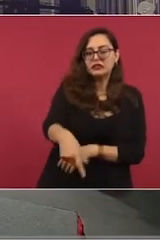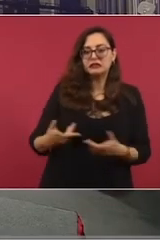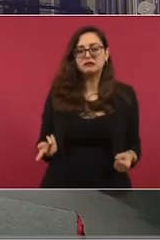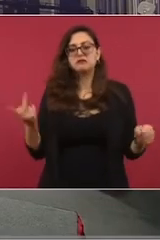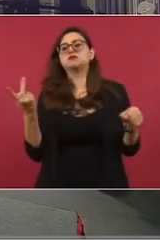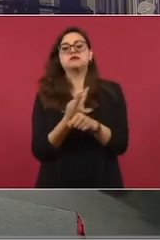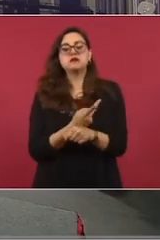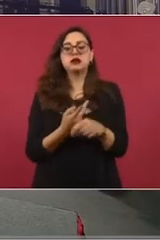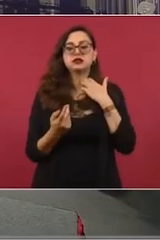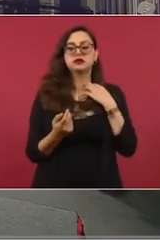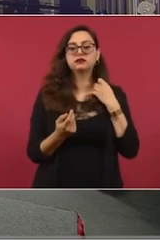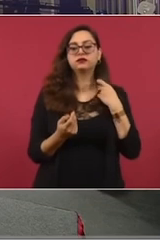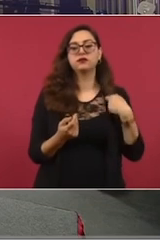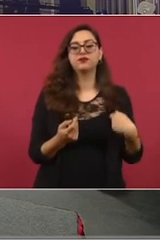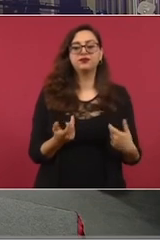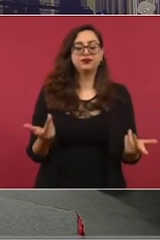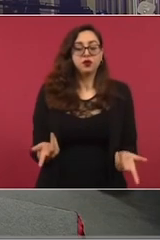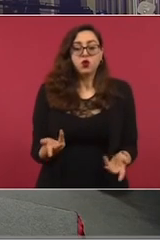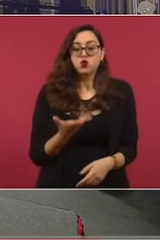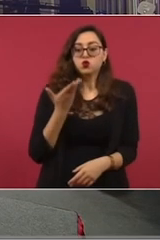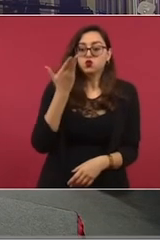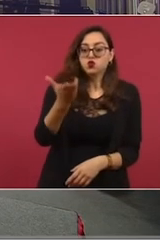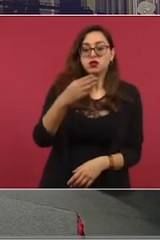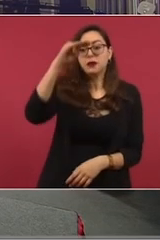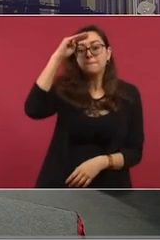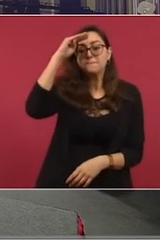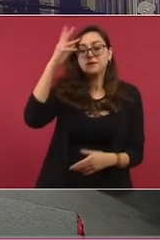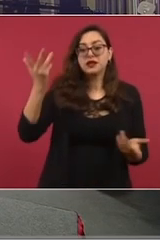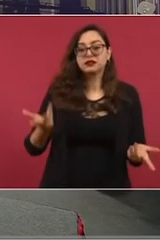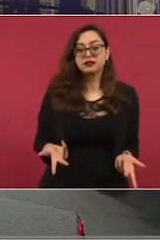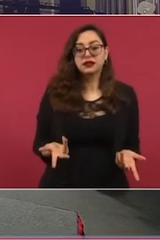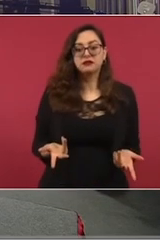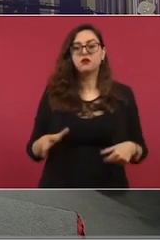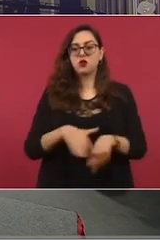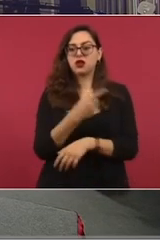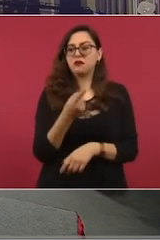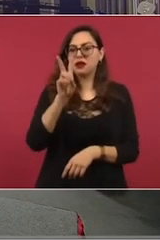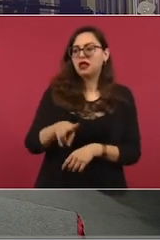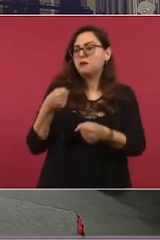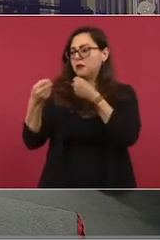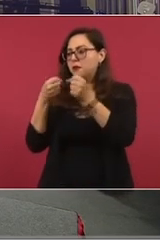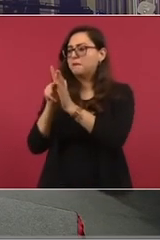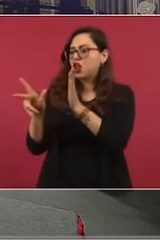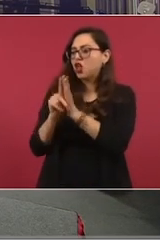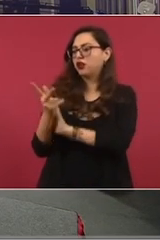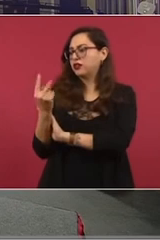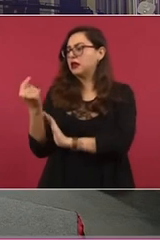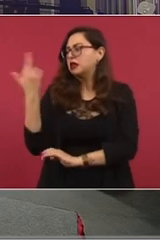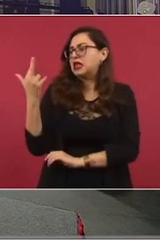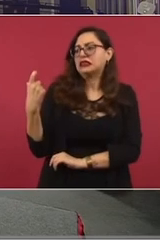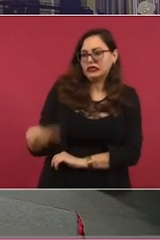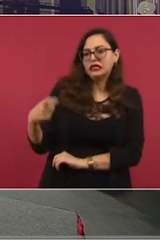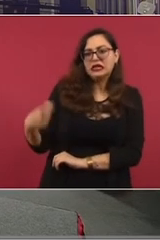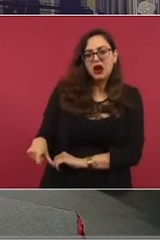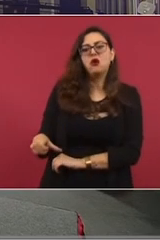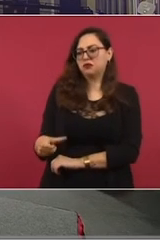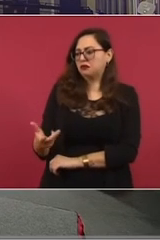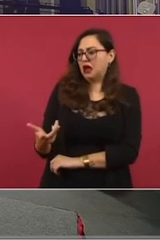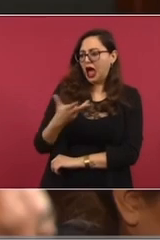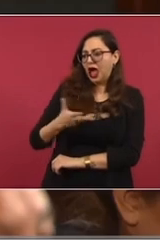porque pertenecen a estos medios que usted ahorita lo acaba de decir tienen mucho dinero pero ya no tiene credibilidad incluso pues muchos de estos líderes que están en estas empresas